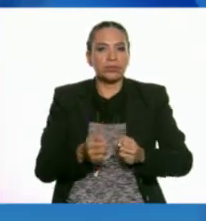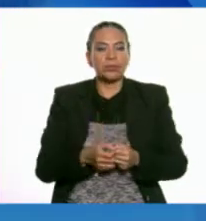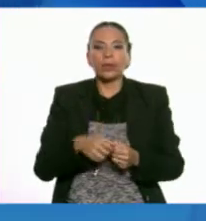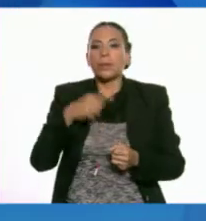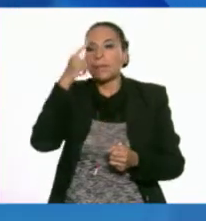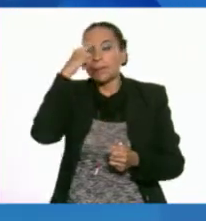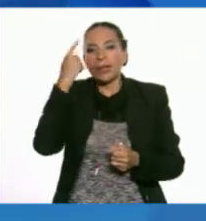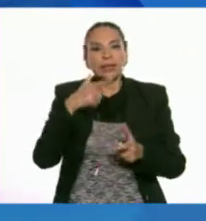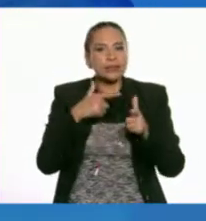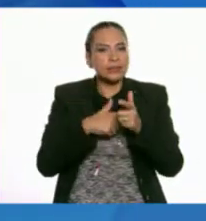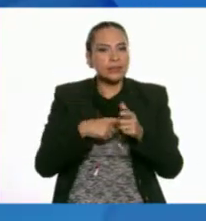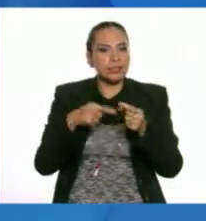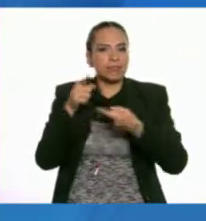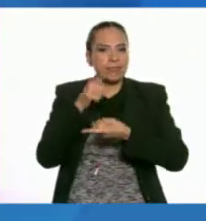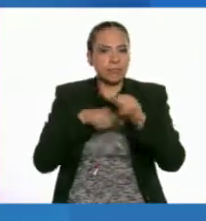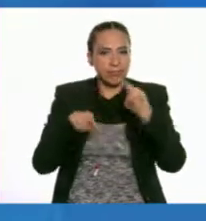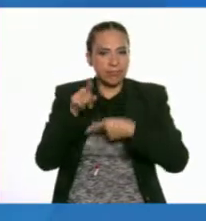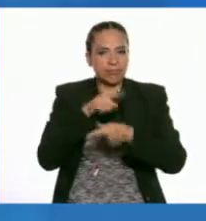Para que siga girando,